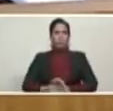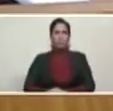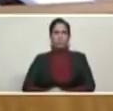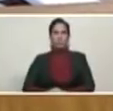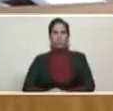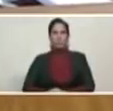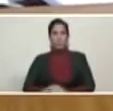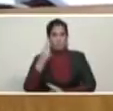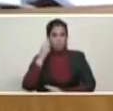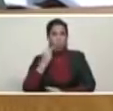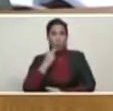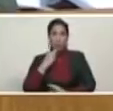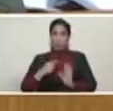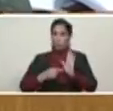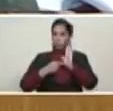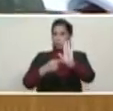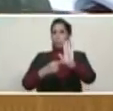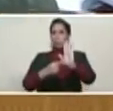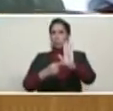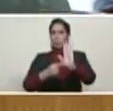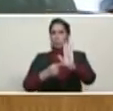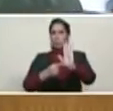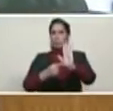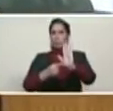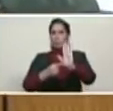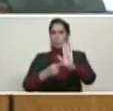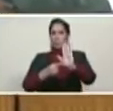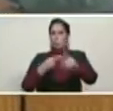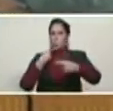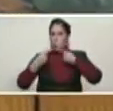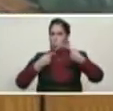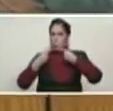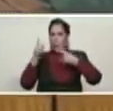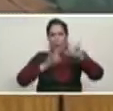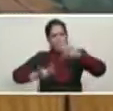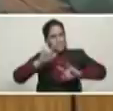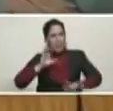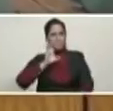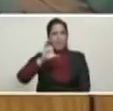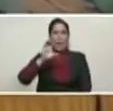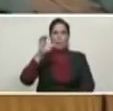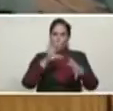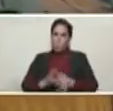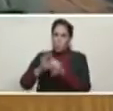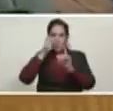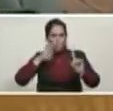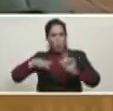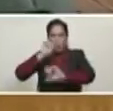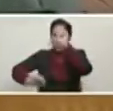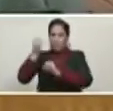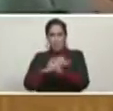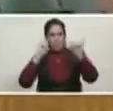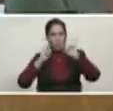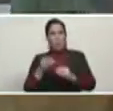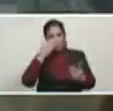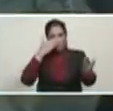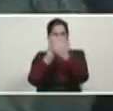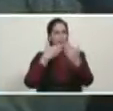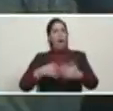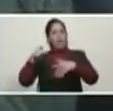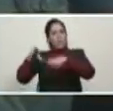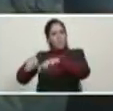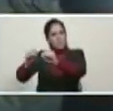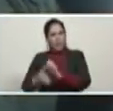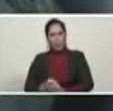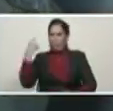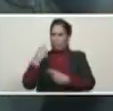lo marcó desde Angostura: unirse al pueblo, amar la patria, defender la independencia, enfrentar a los imperios. Eso